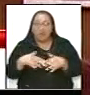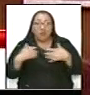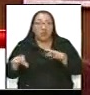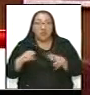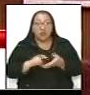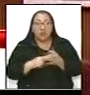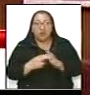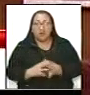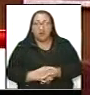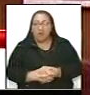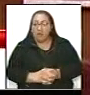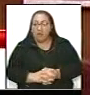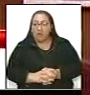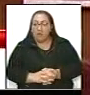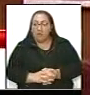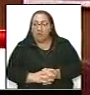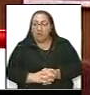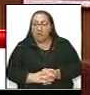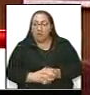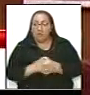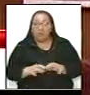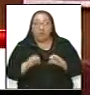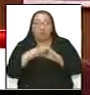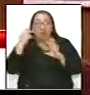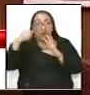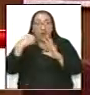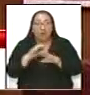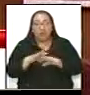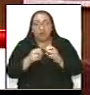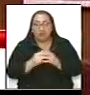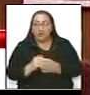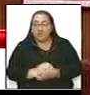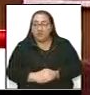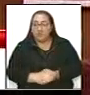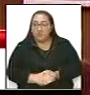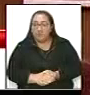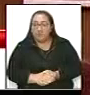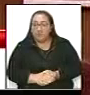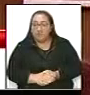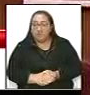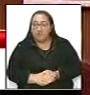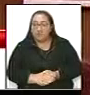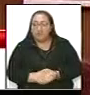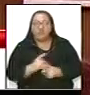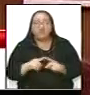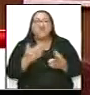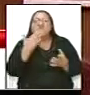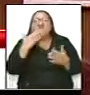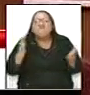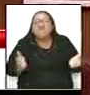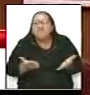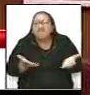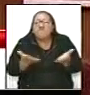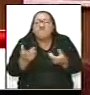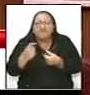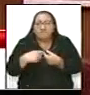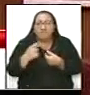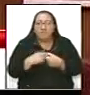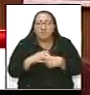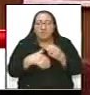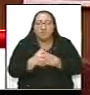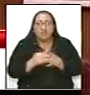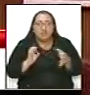producir un producto cinematográfico. Pero ¿quién los motiva a participar en